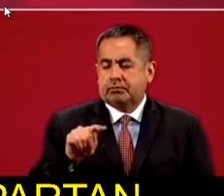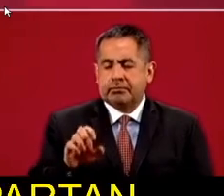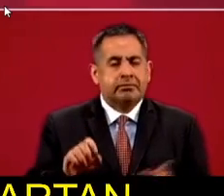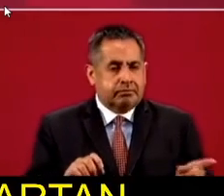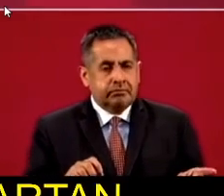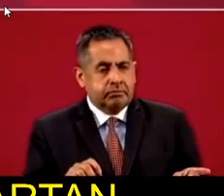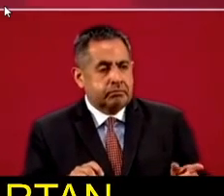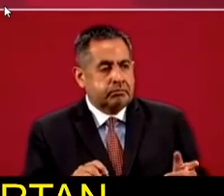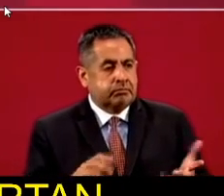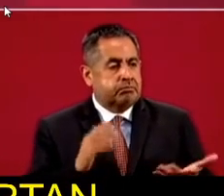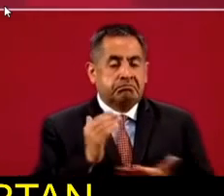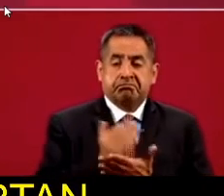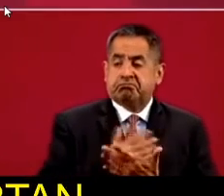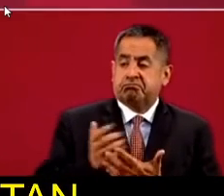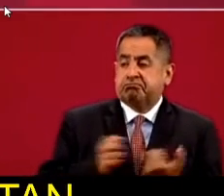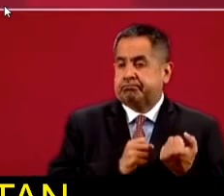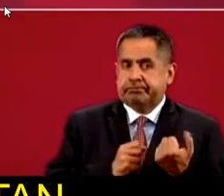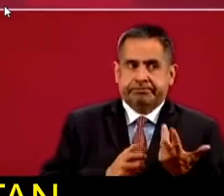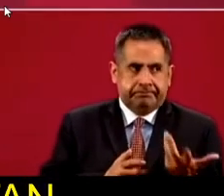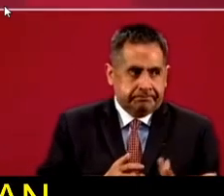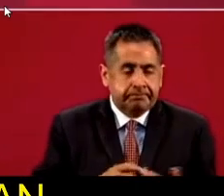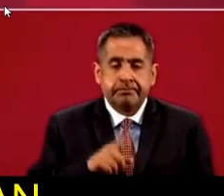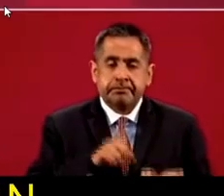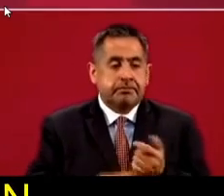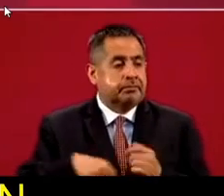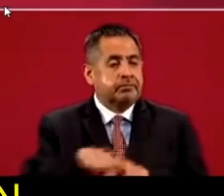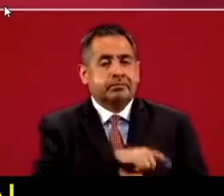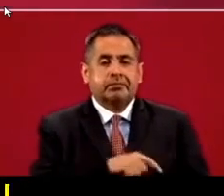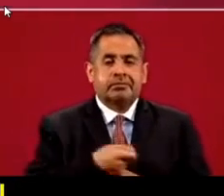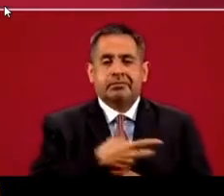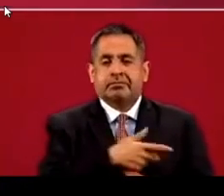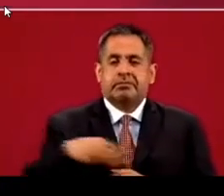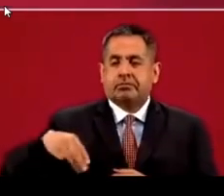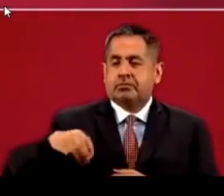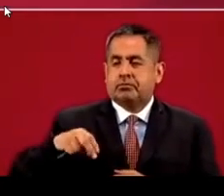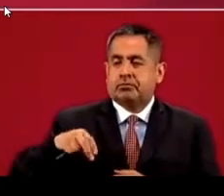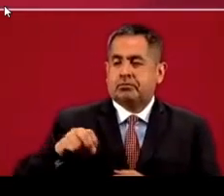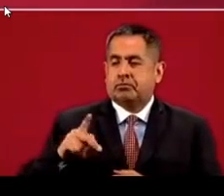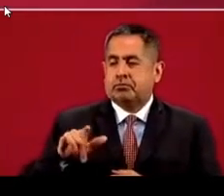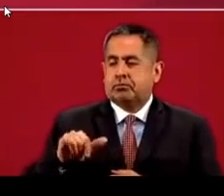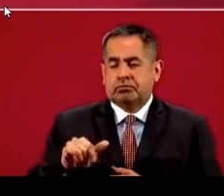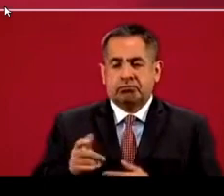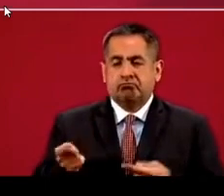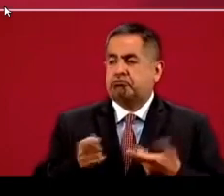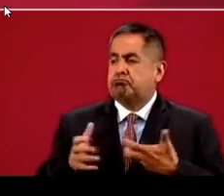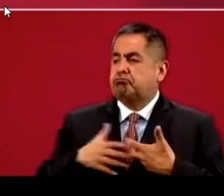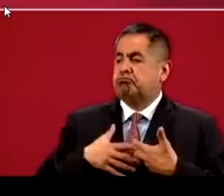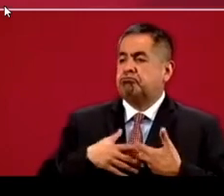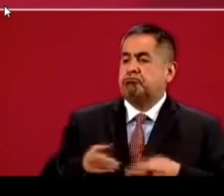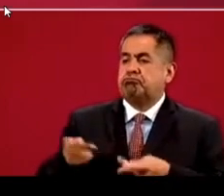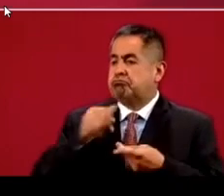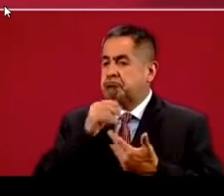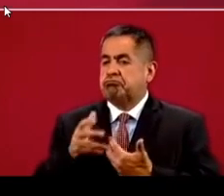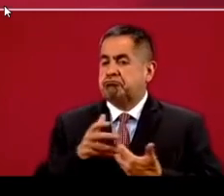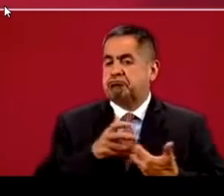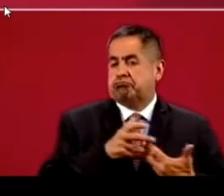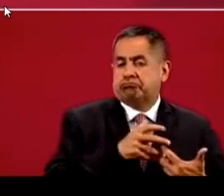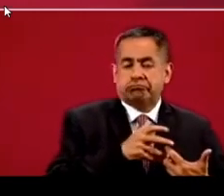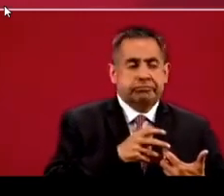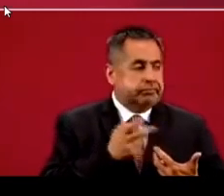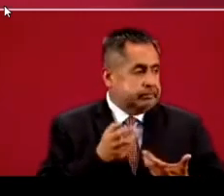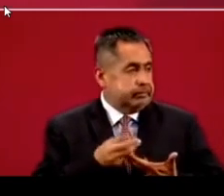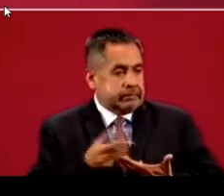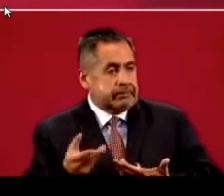Además, esto se convirtió en un monopolio y afectó y sigue afectando la distribución de los medicamentos.